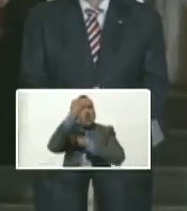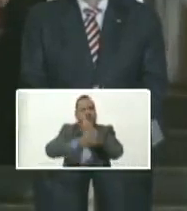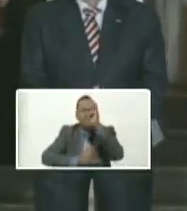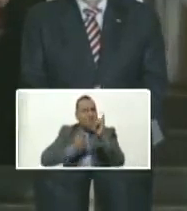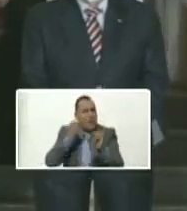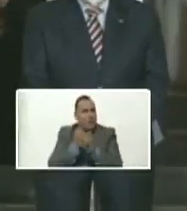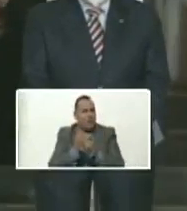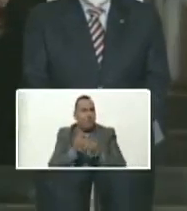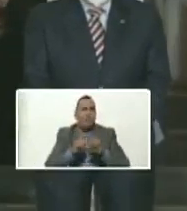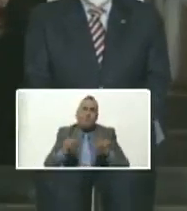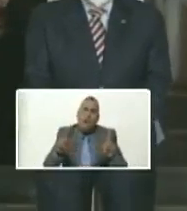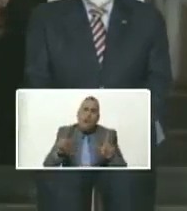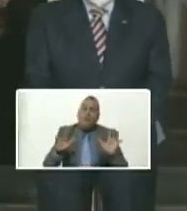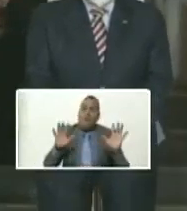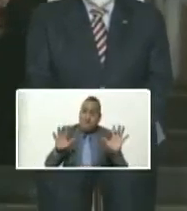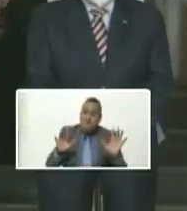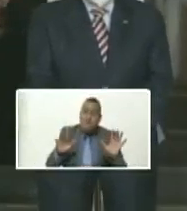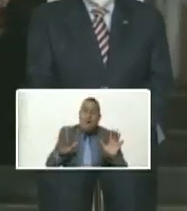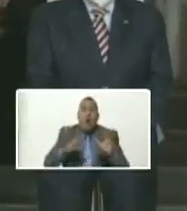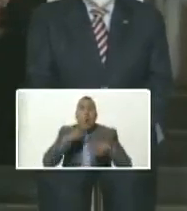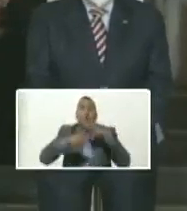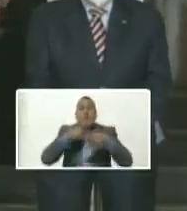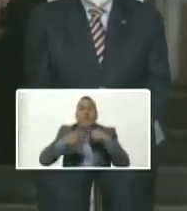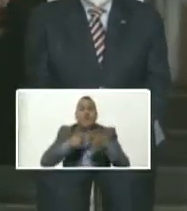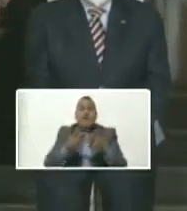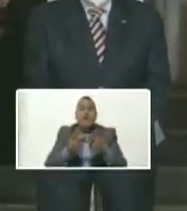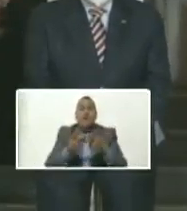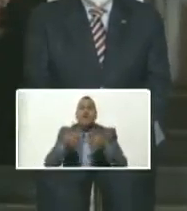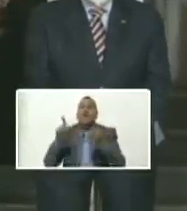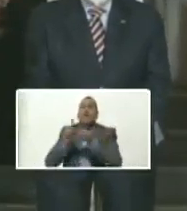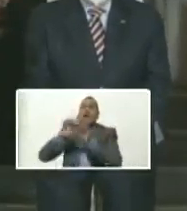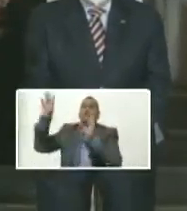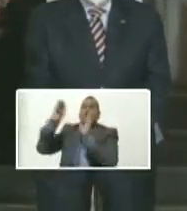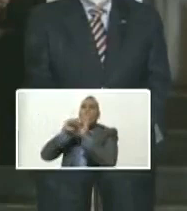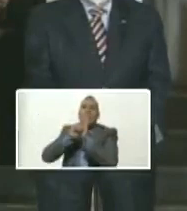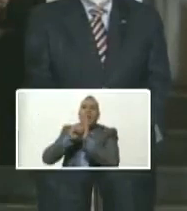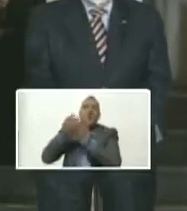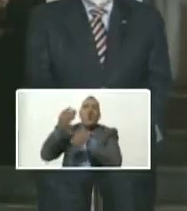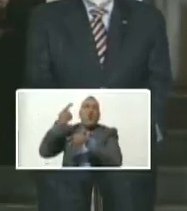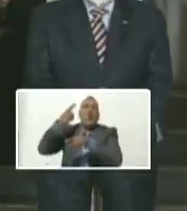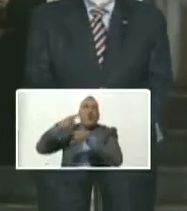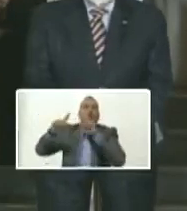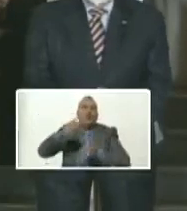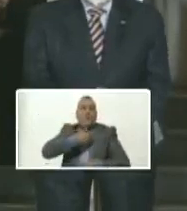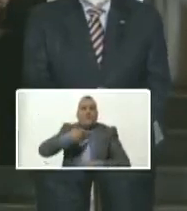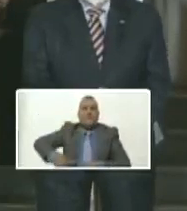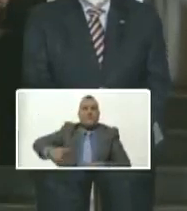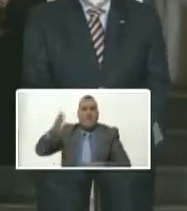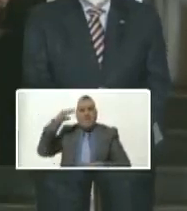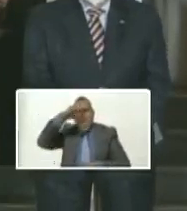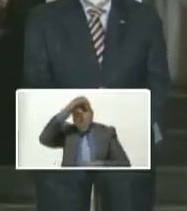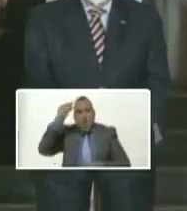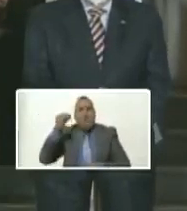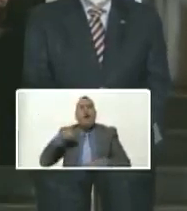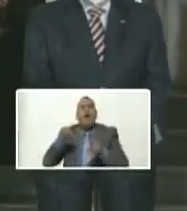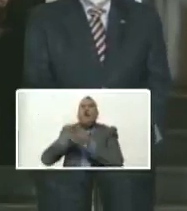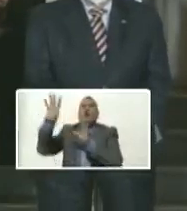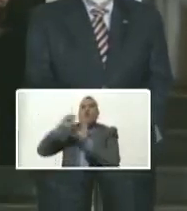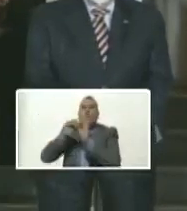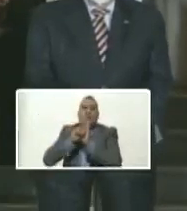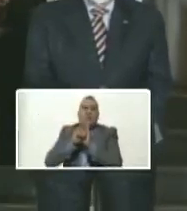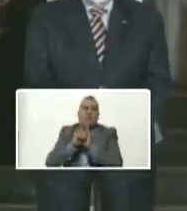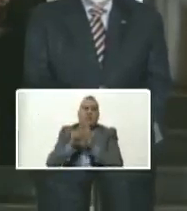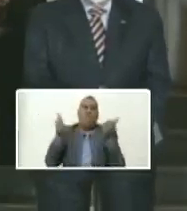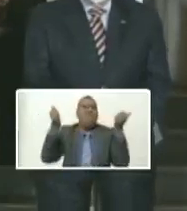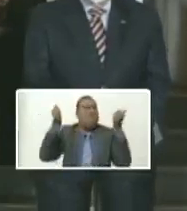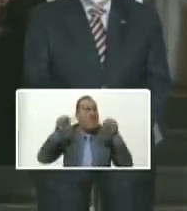mantener el rumbo de la política fracasada de Donald Trump. Pareciera. Si es así, nosotros seguimos rechazando